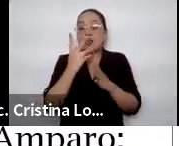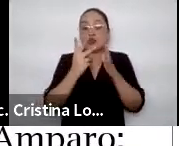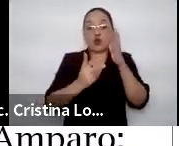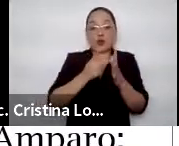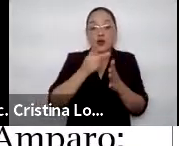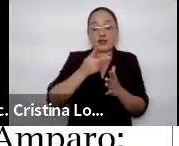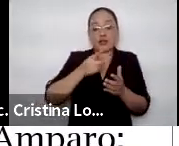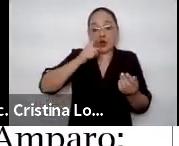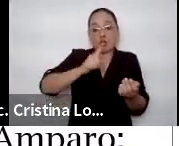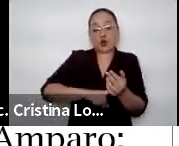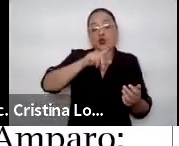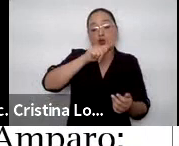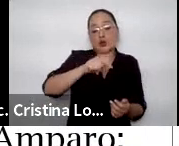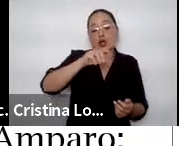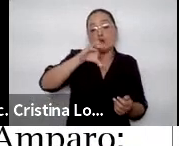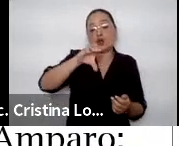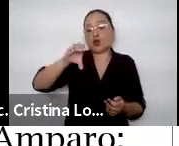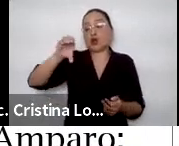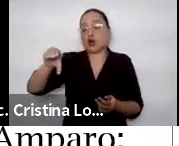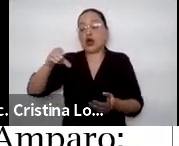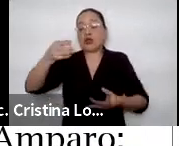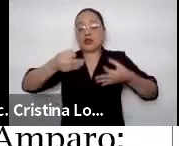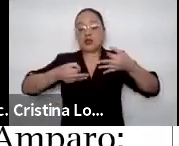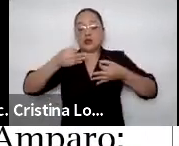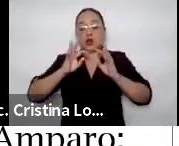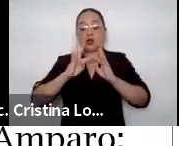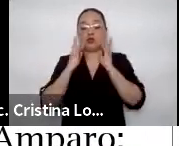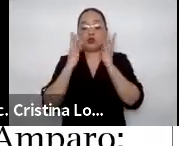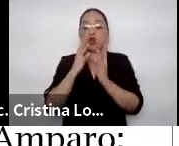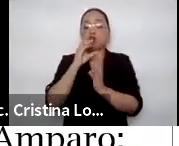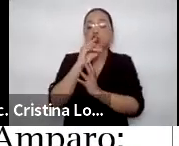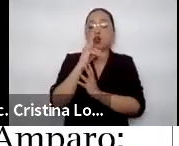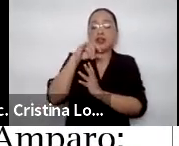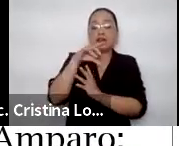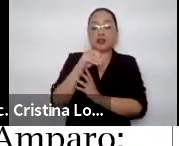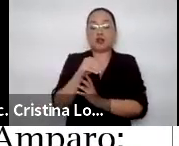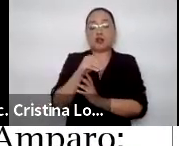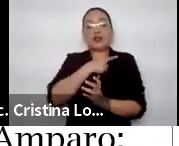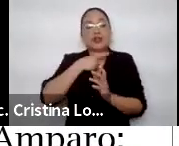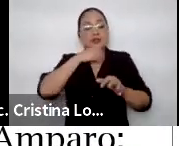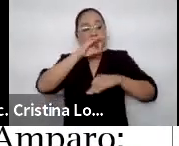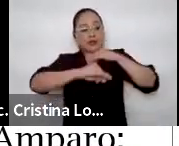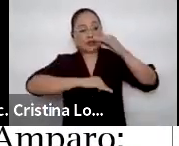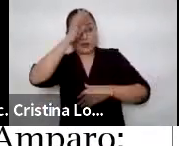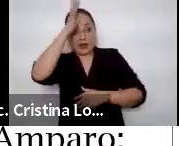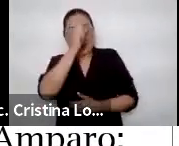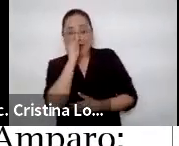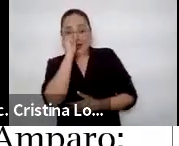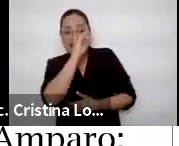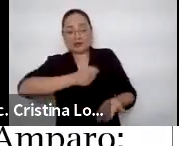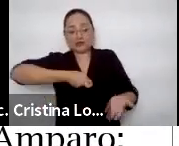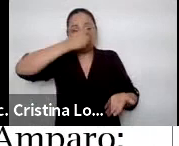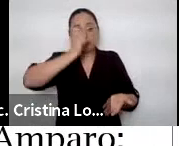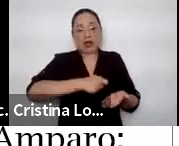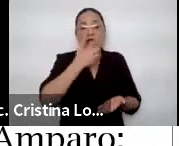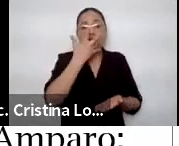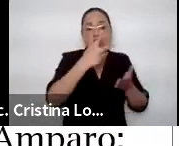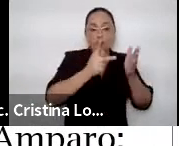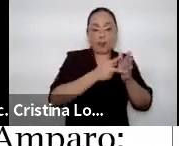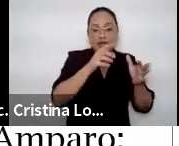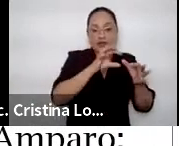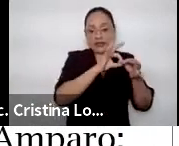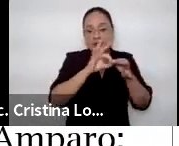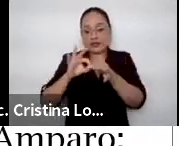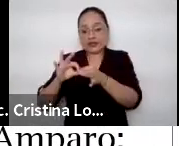estos criterios y deben ser sustentados por unanimidad. Ahora bien, por contradicción